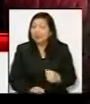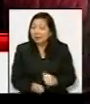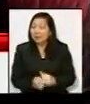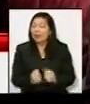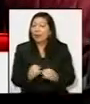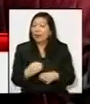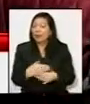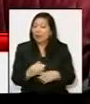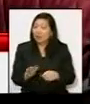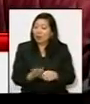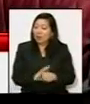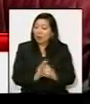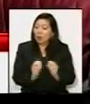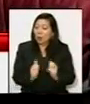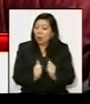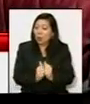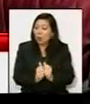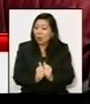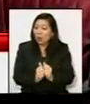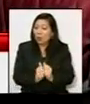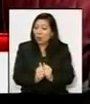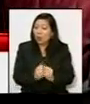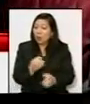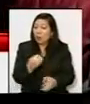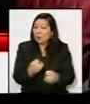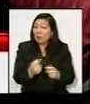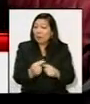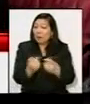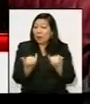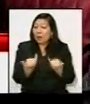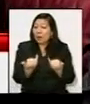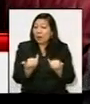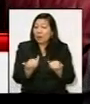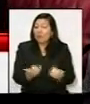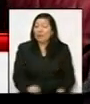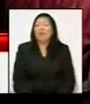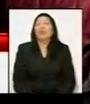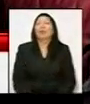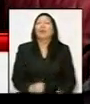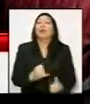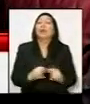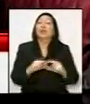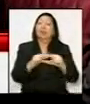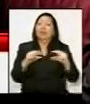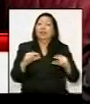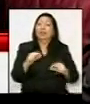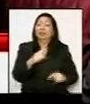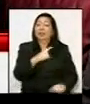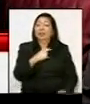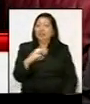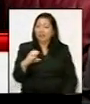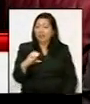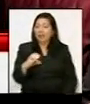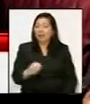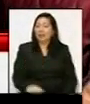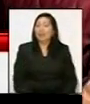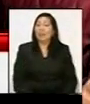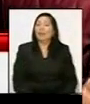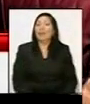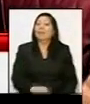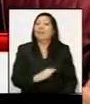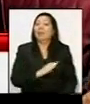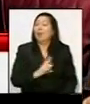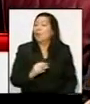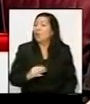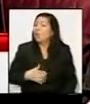está consolidada va a funcionar pero ahora conforme está planteado el último párrafo del artículo 100 de que el fiscal